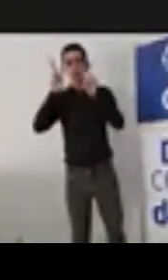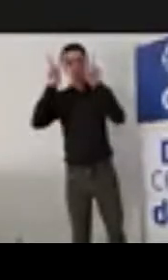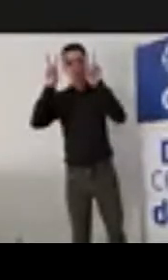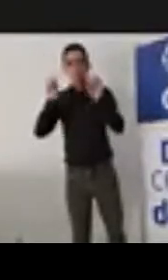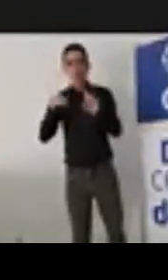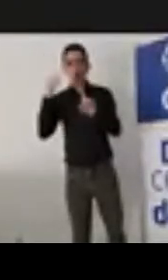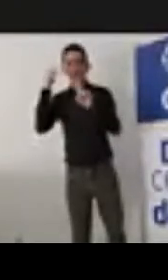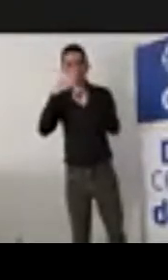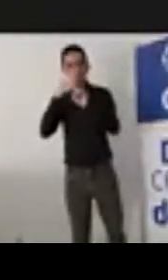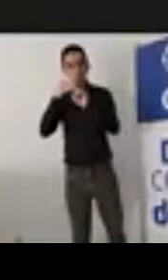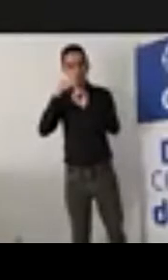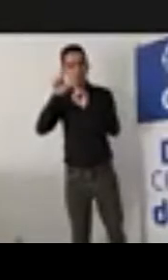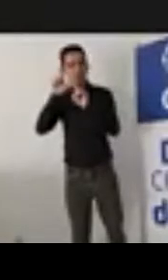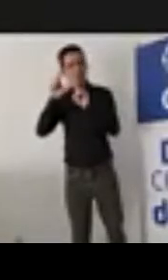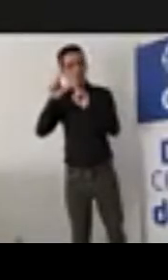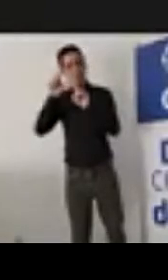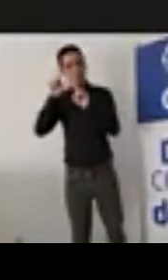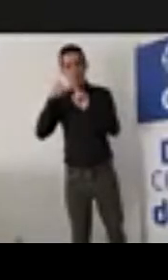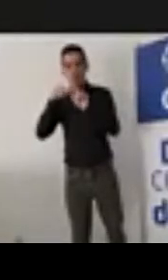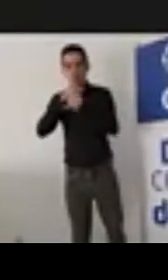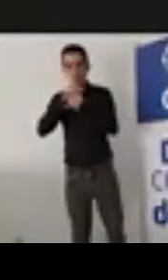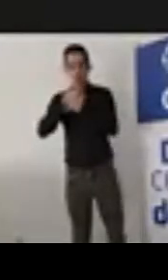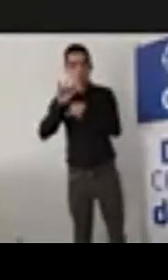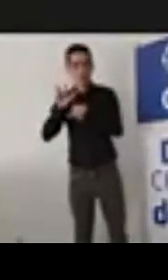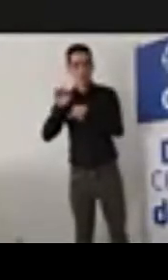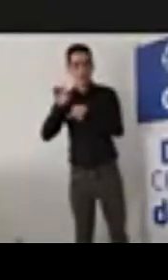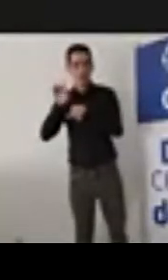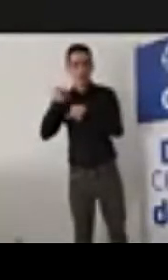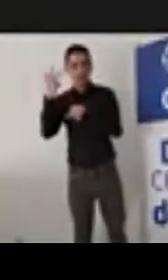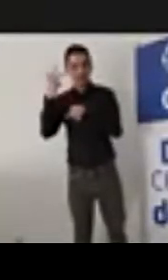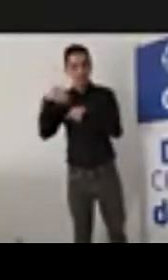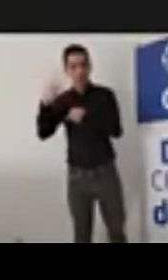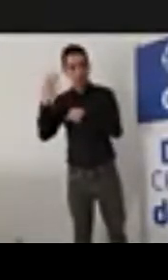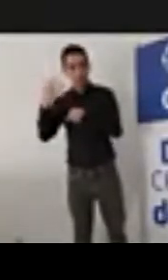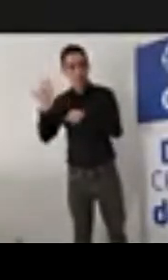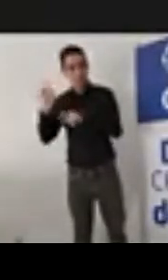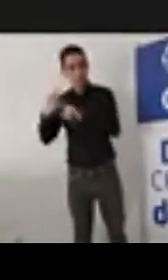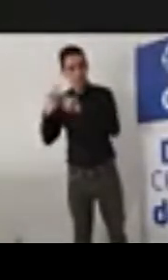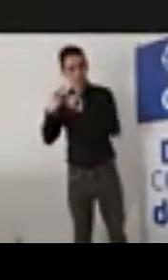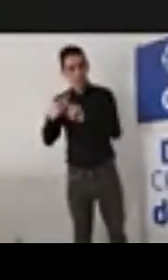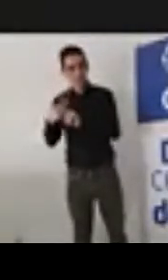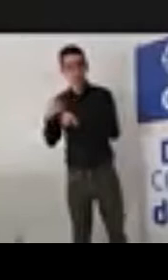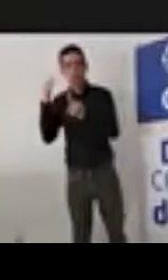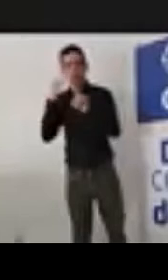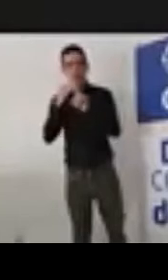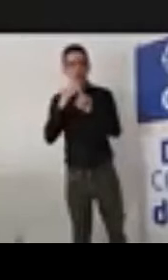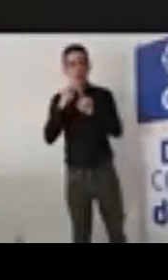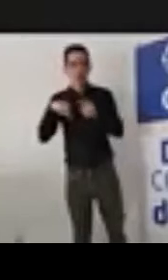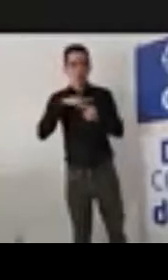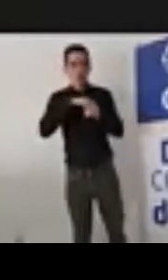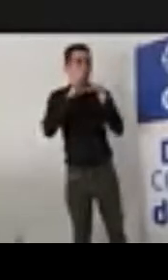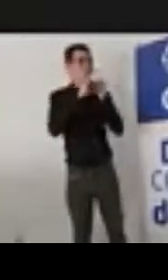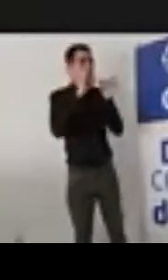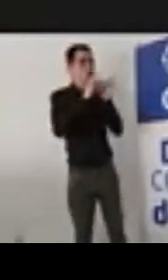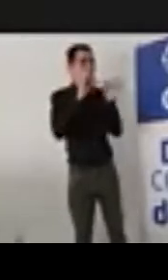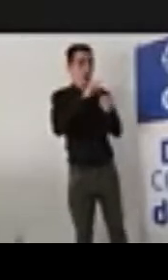sentir como una empatía mucho más contundente alrededor de la Agenda 2030. Y creería yo, Dorian, que